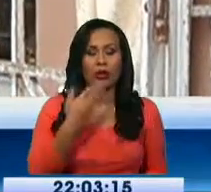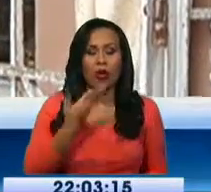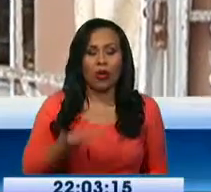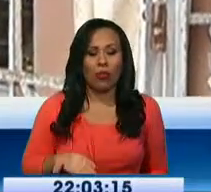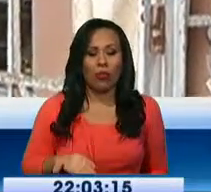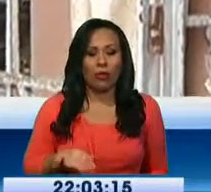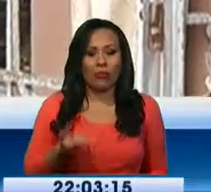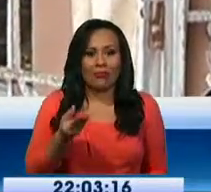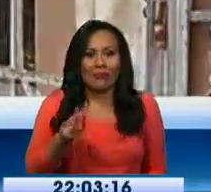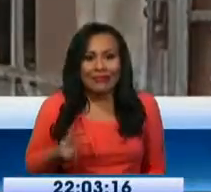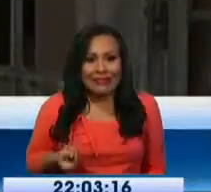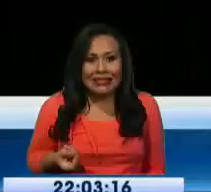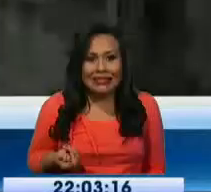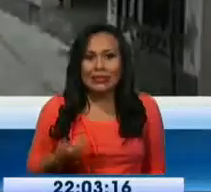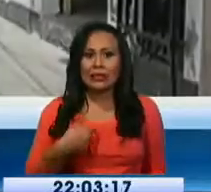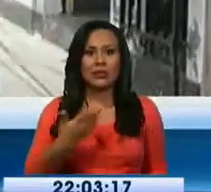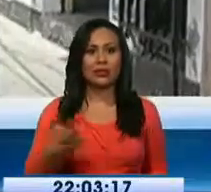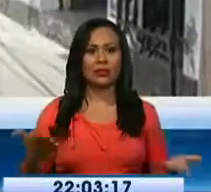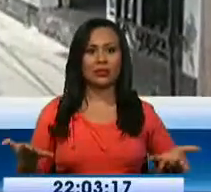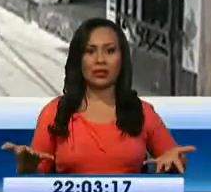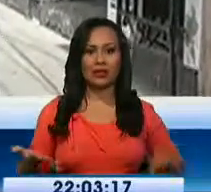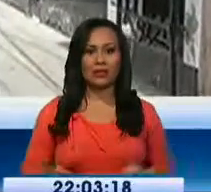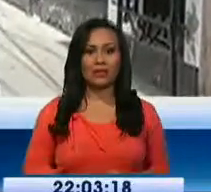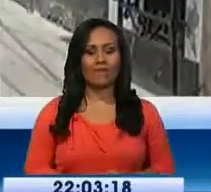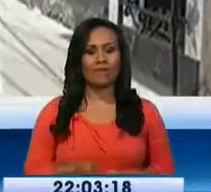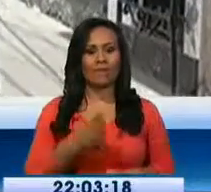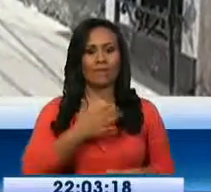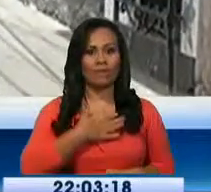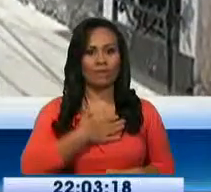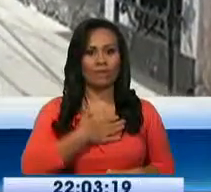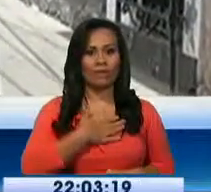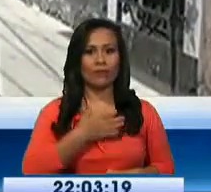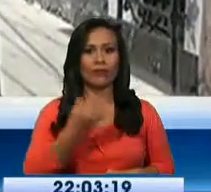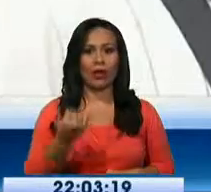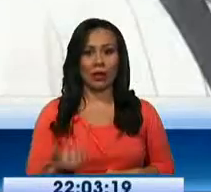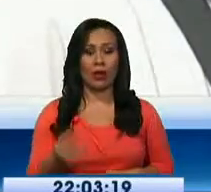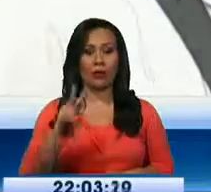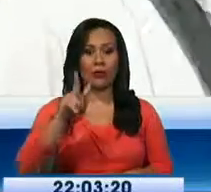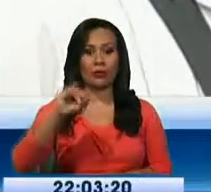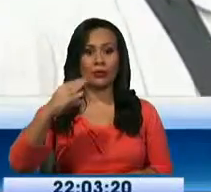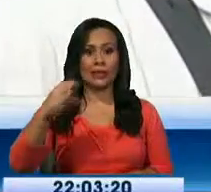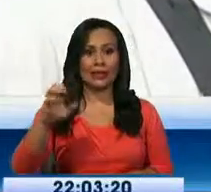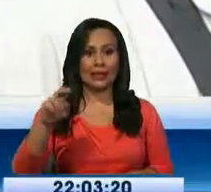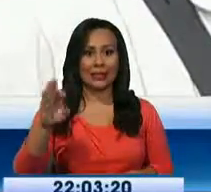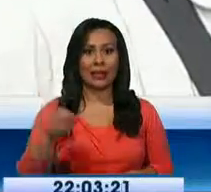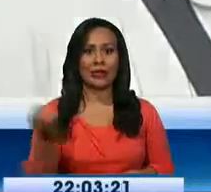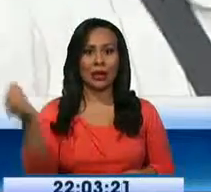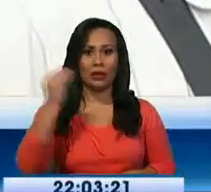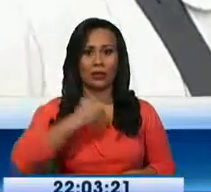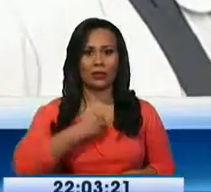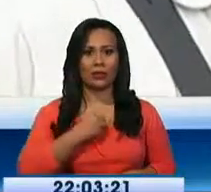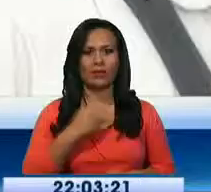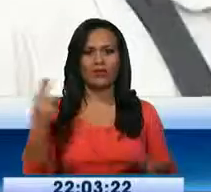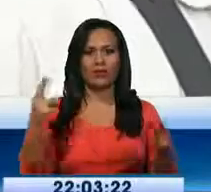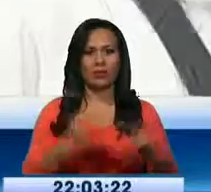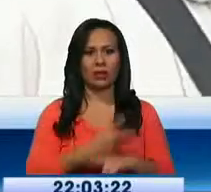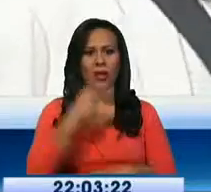¿Y a dónde hay plata para esto? Lamentablemente, cuenta Vicente, fueron víctimas de un cruel